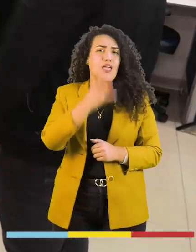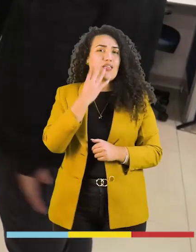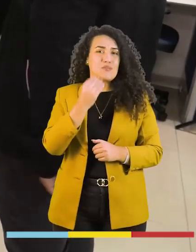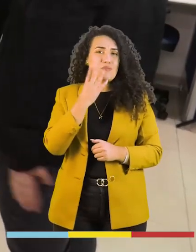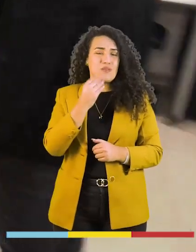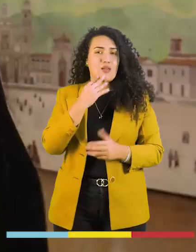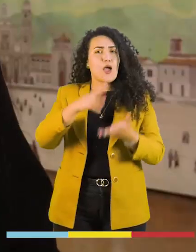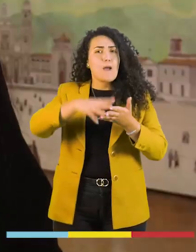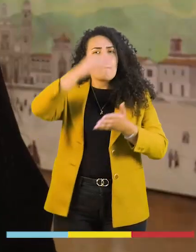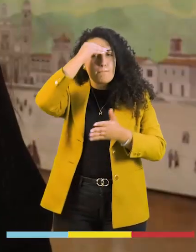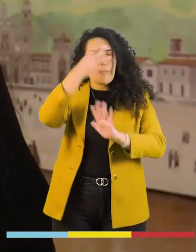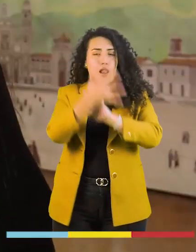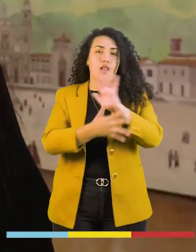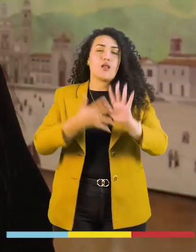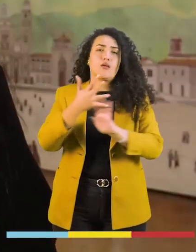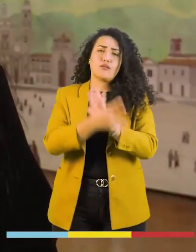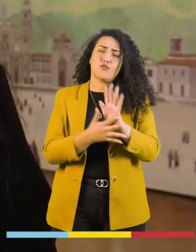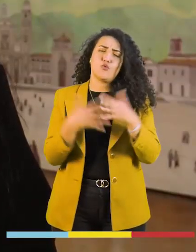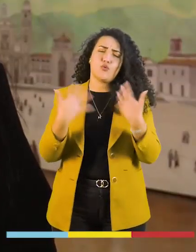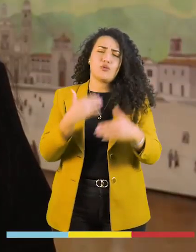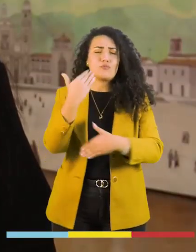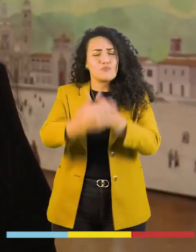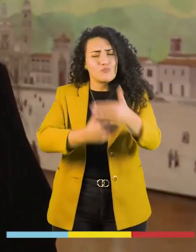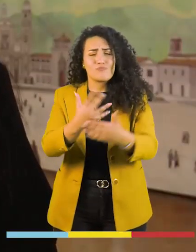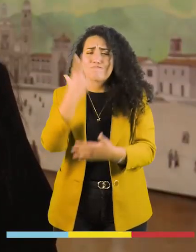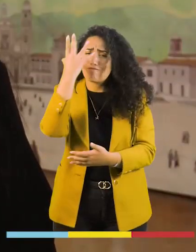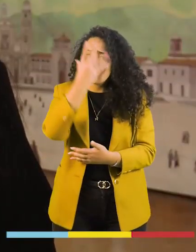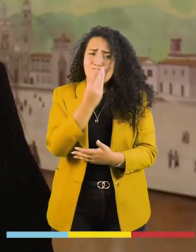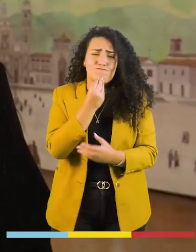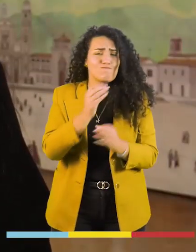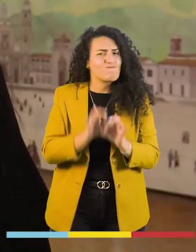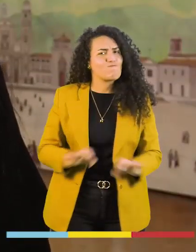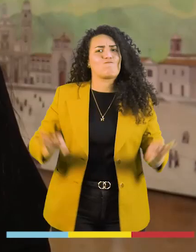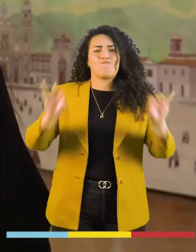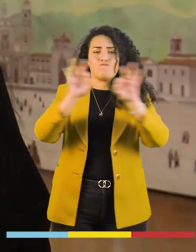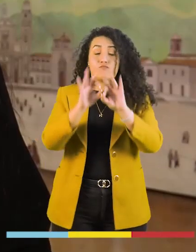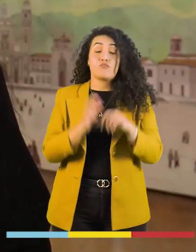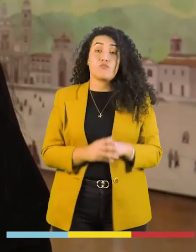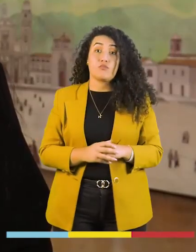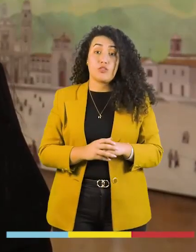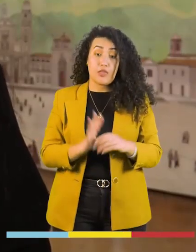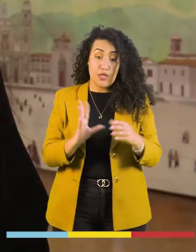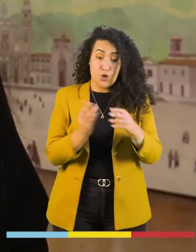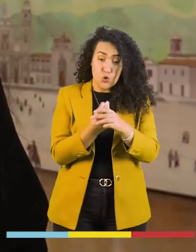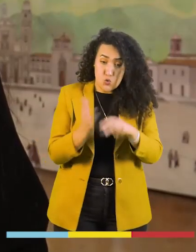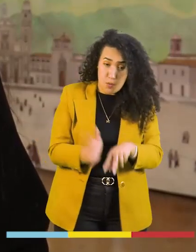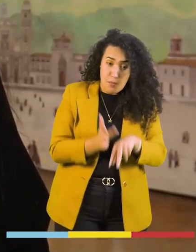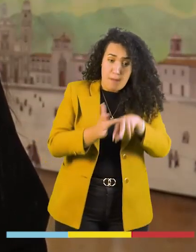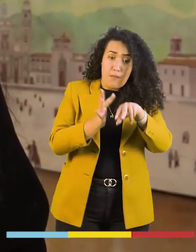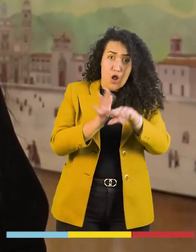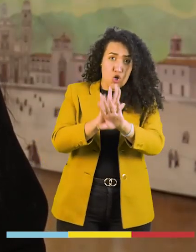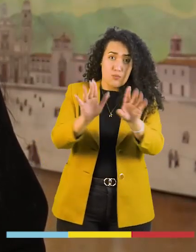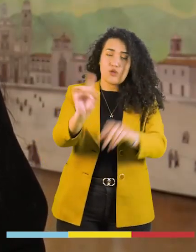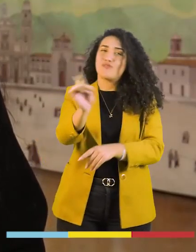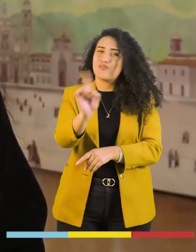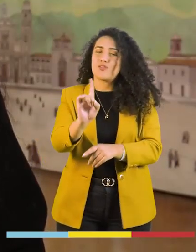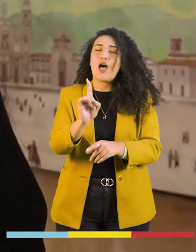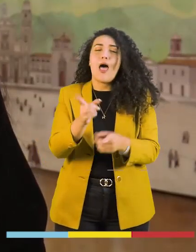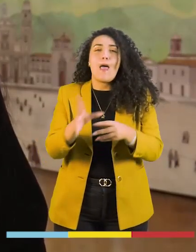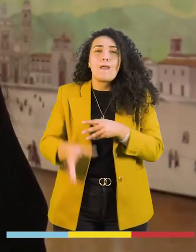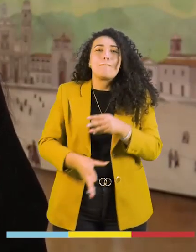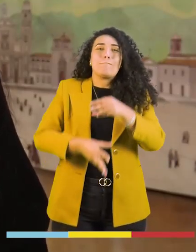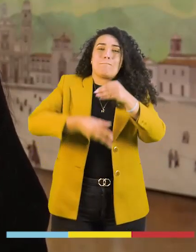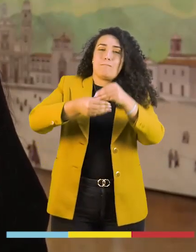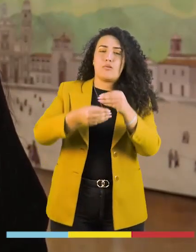y exitoso. La experiencia de poder aprender lengua de señas es un proceso muy importante, no solamente porque